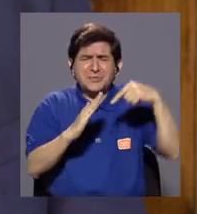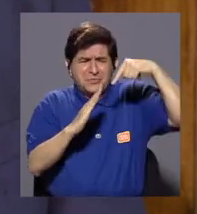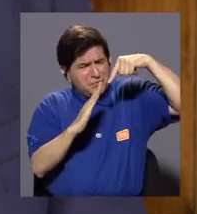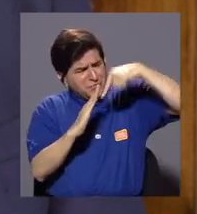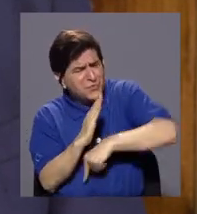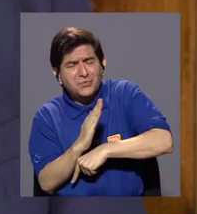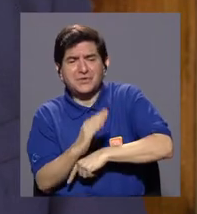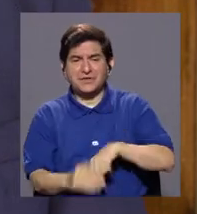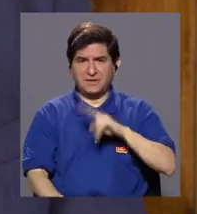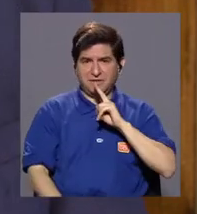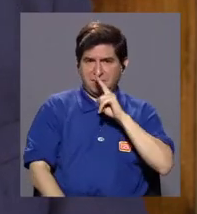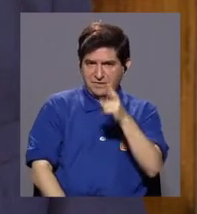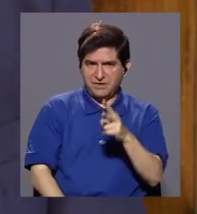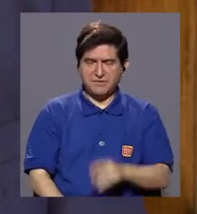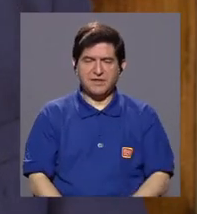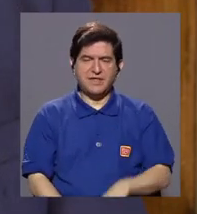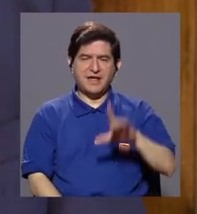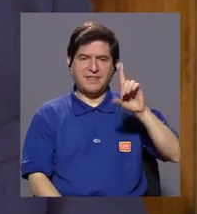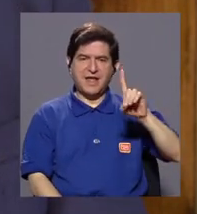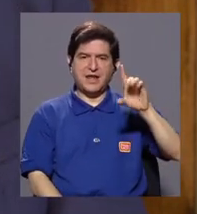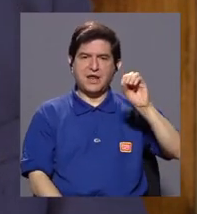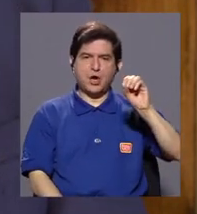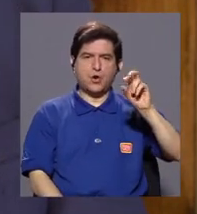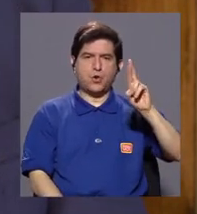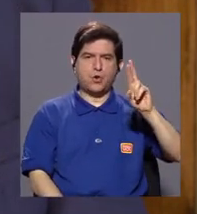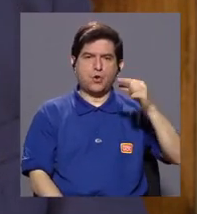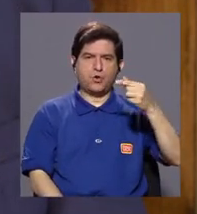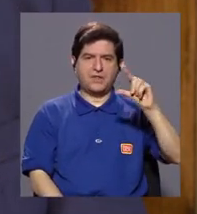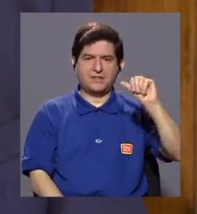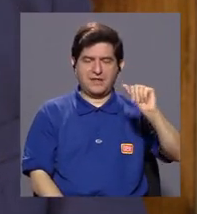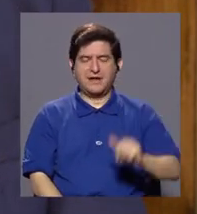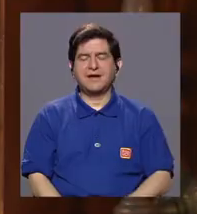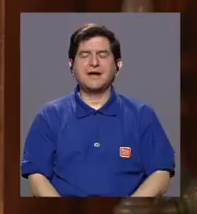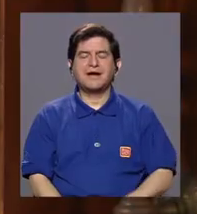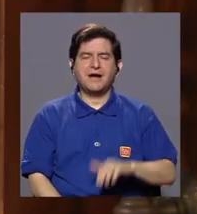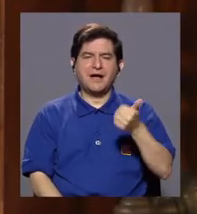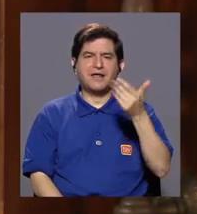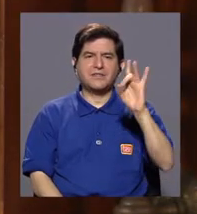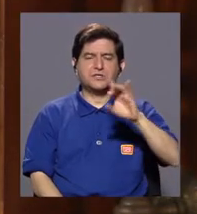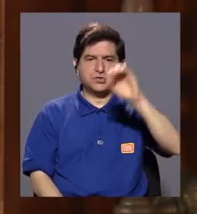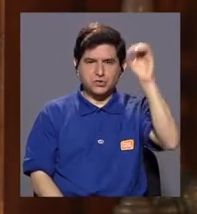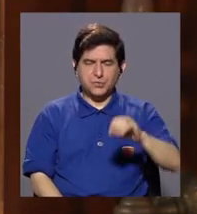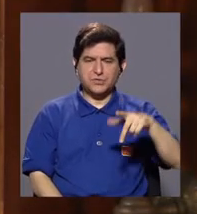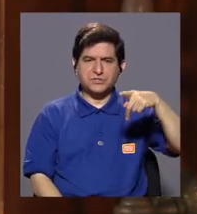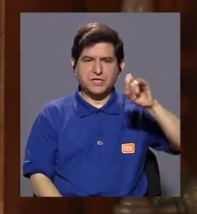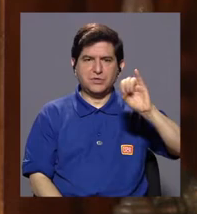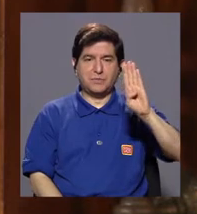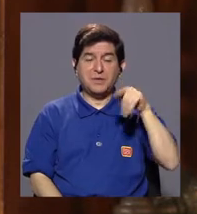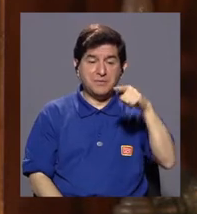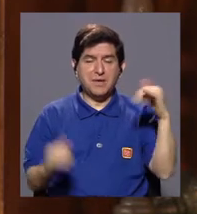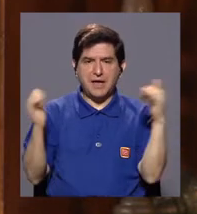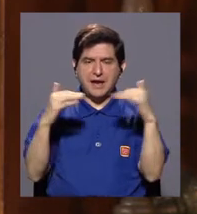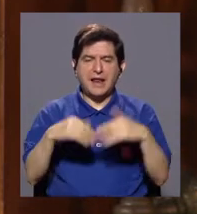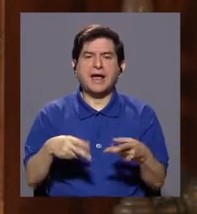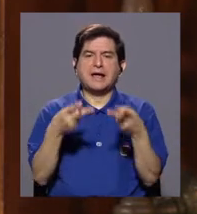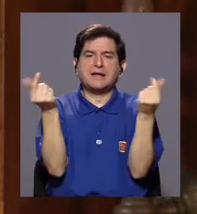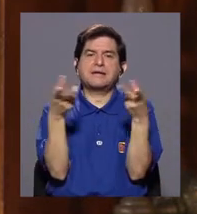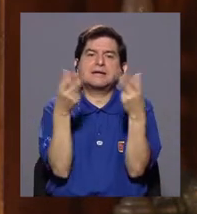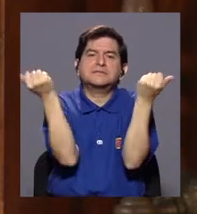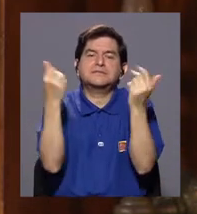pueblos, porque la verdad es que Daniel Ortega gastaba un 18% del Producto Interno Bruto en esa guerra.